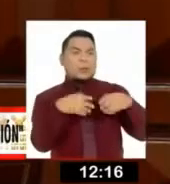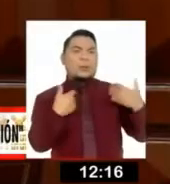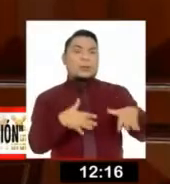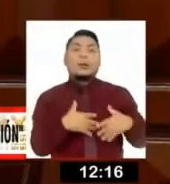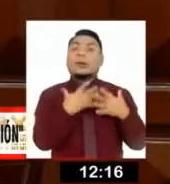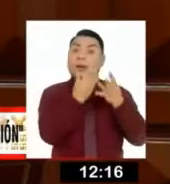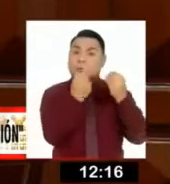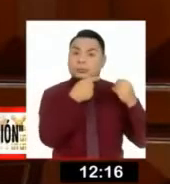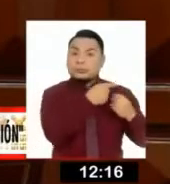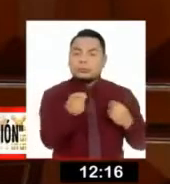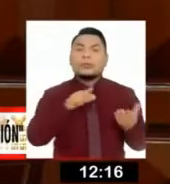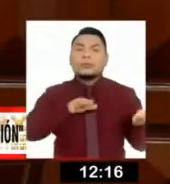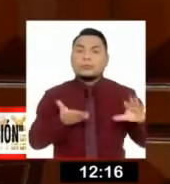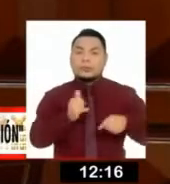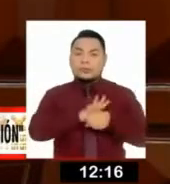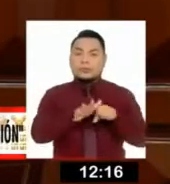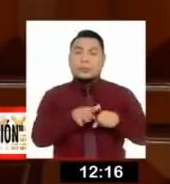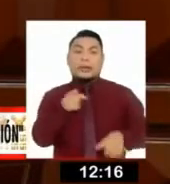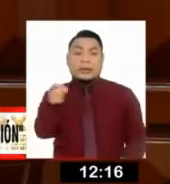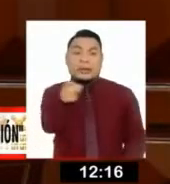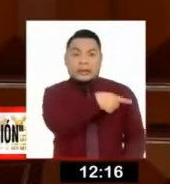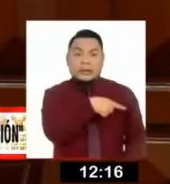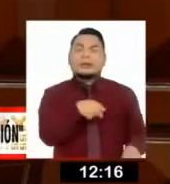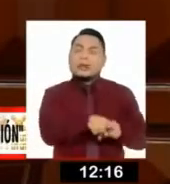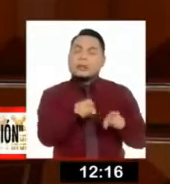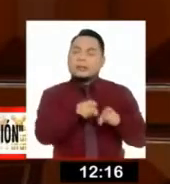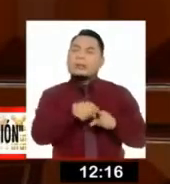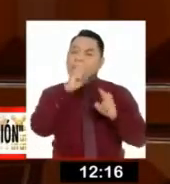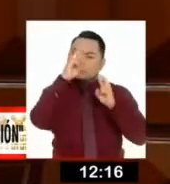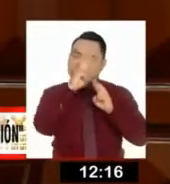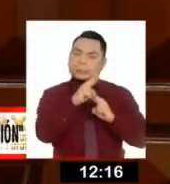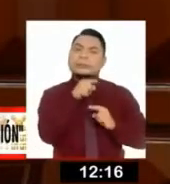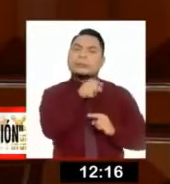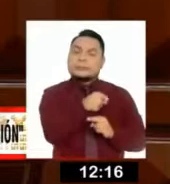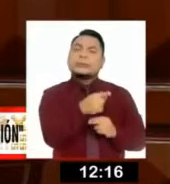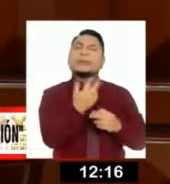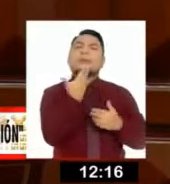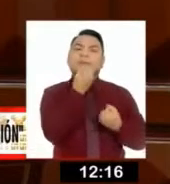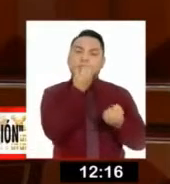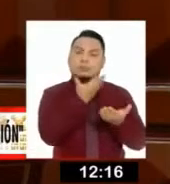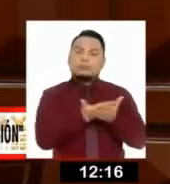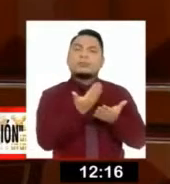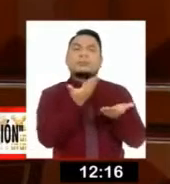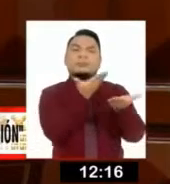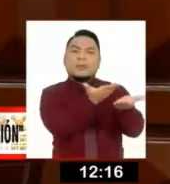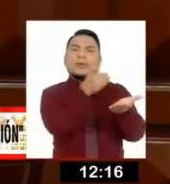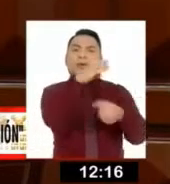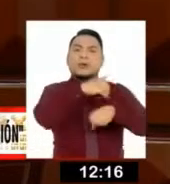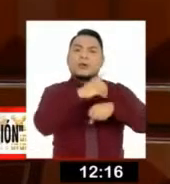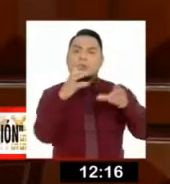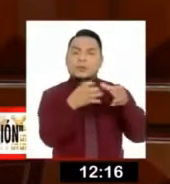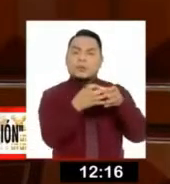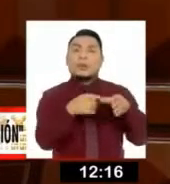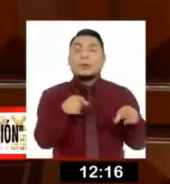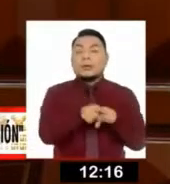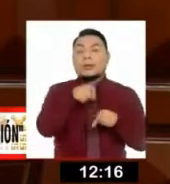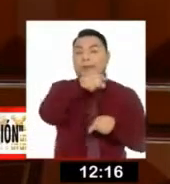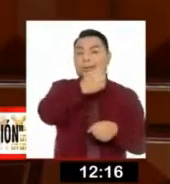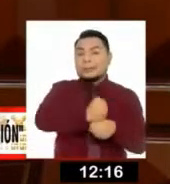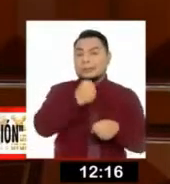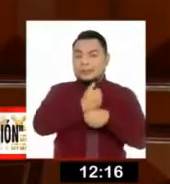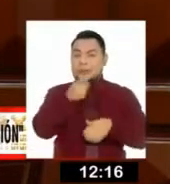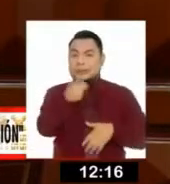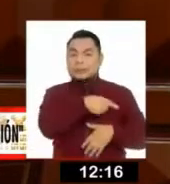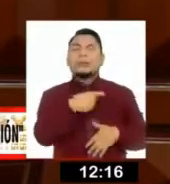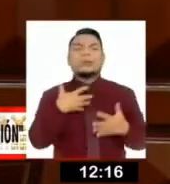la pandemia y a ellos también nos debemos. A quienes se desarrollaron en el campo de la salud, quiero